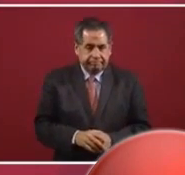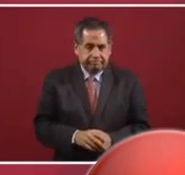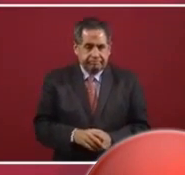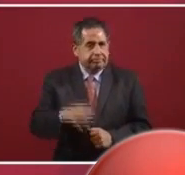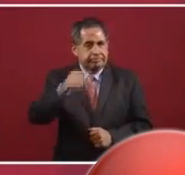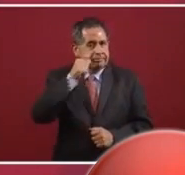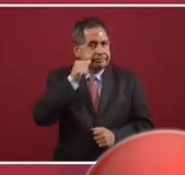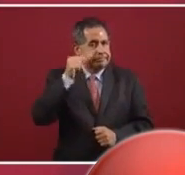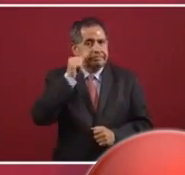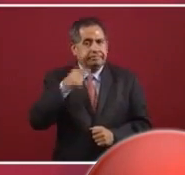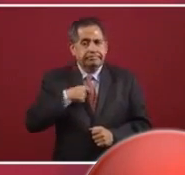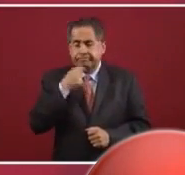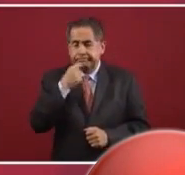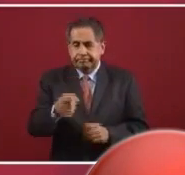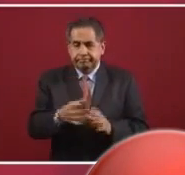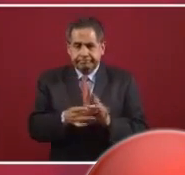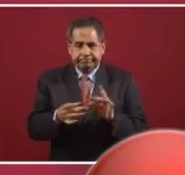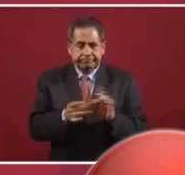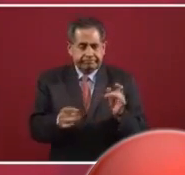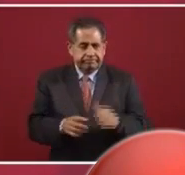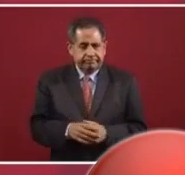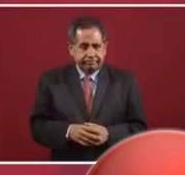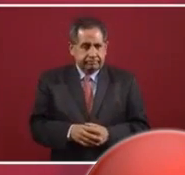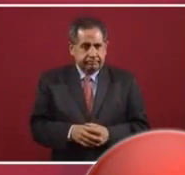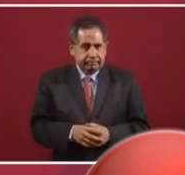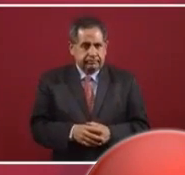Ayer les comentaba yo